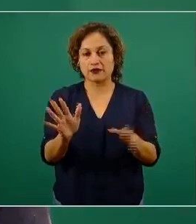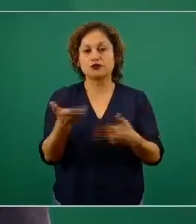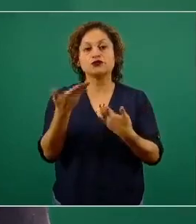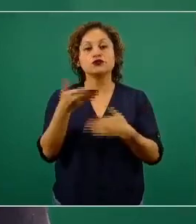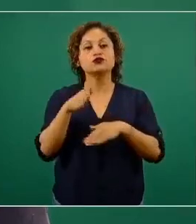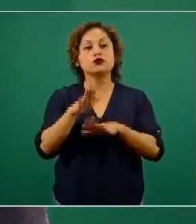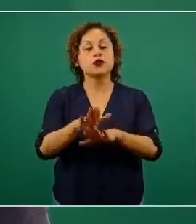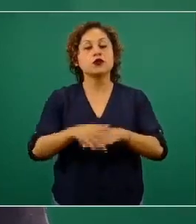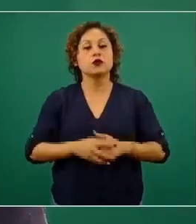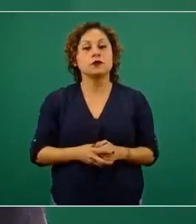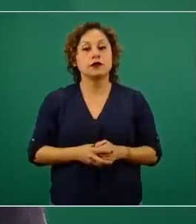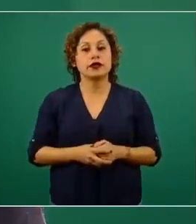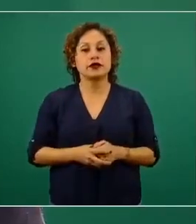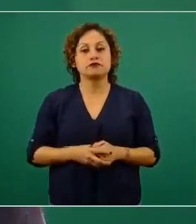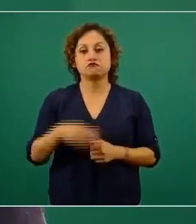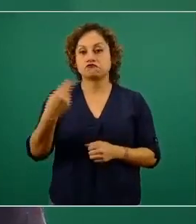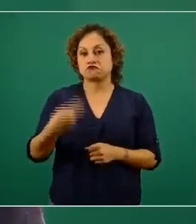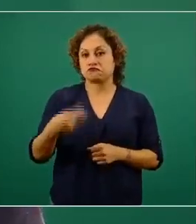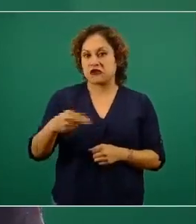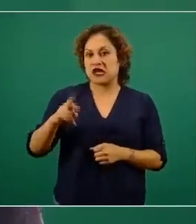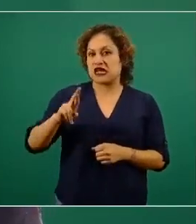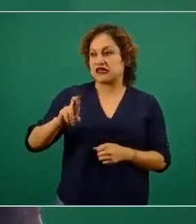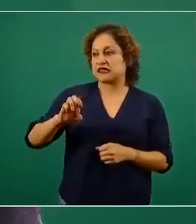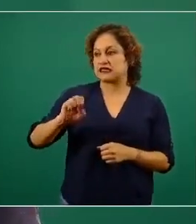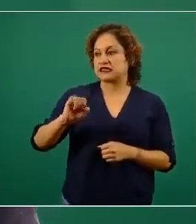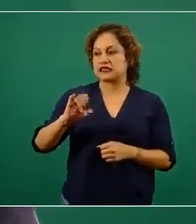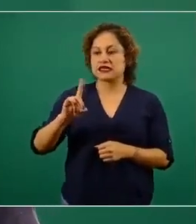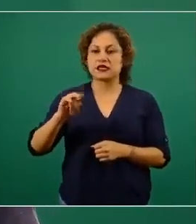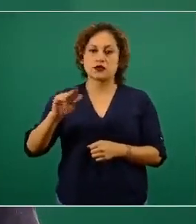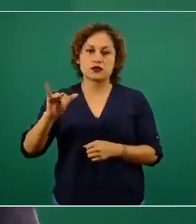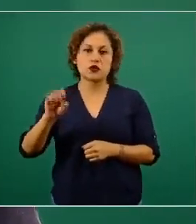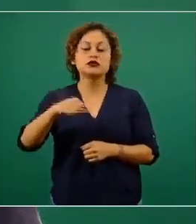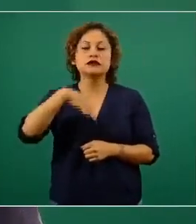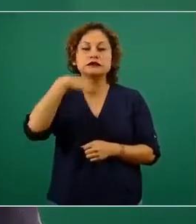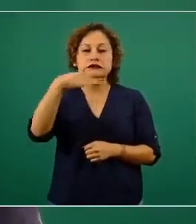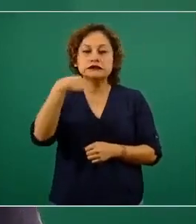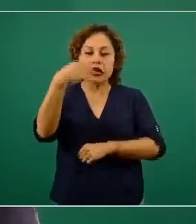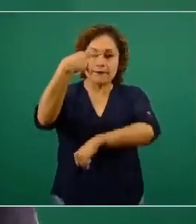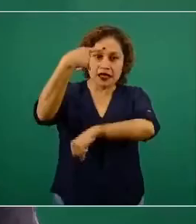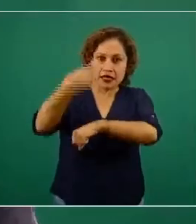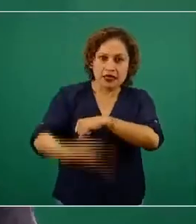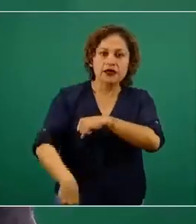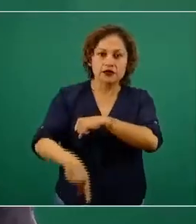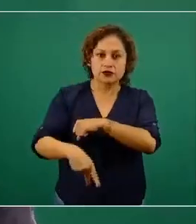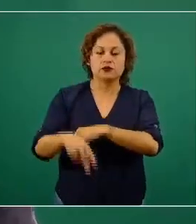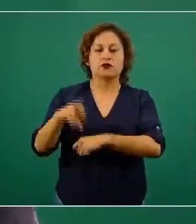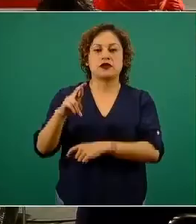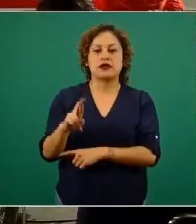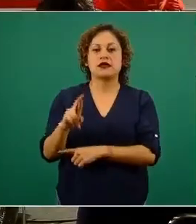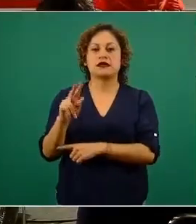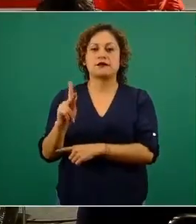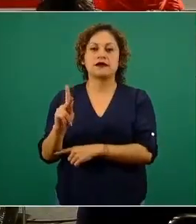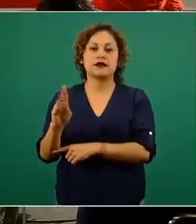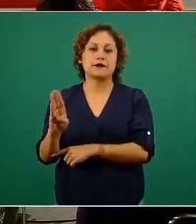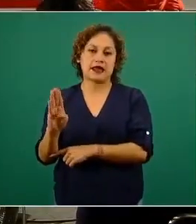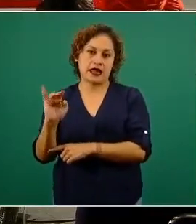técnicamente residuos peligrosos biológico-infecciosos, RPBI. Existen protocolos